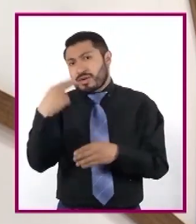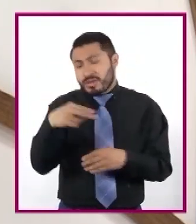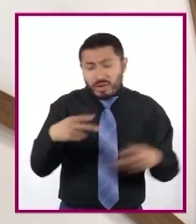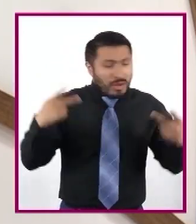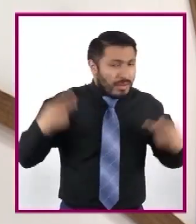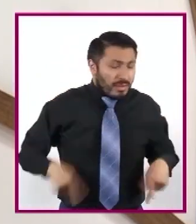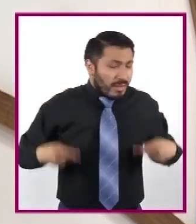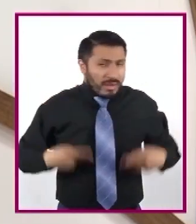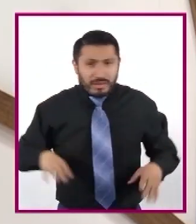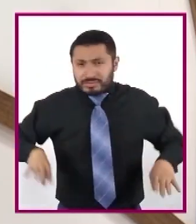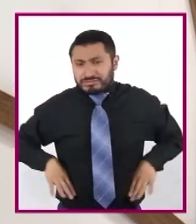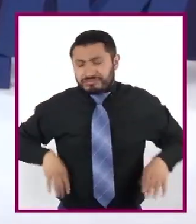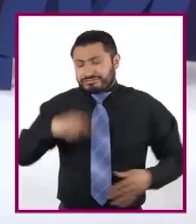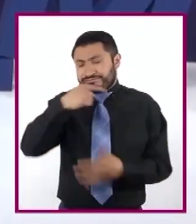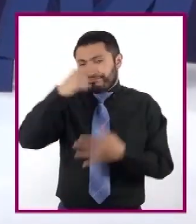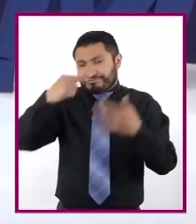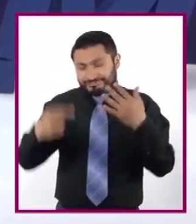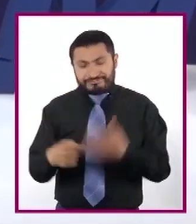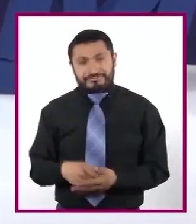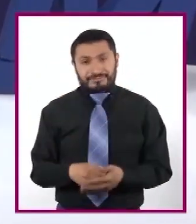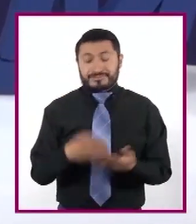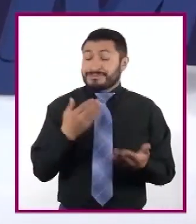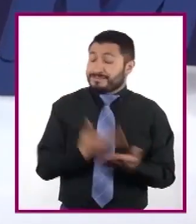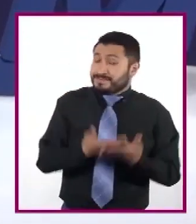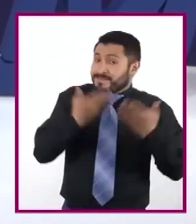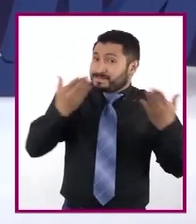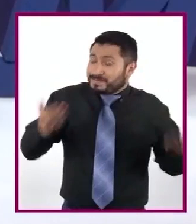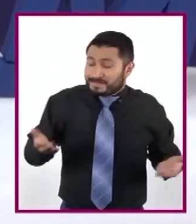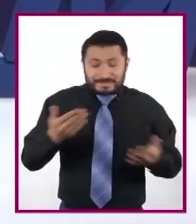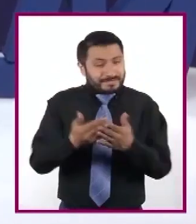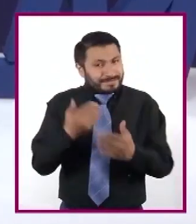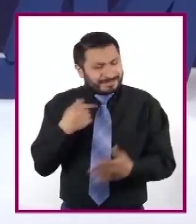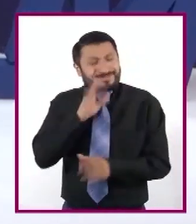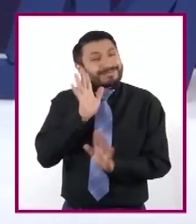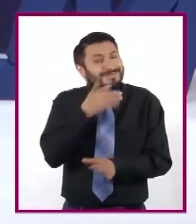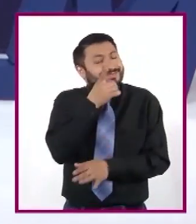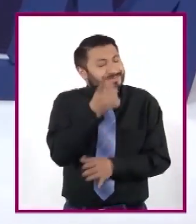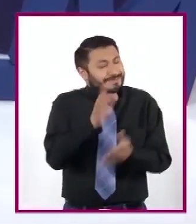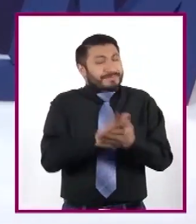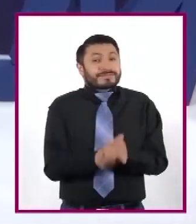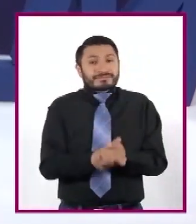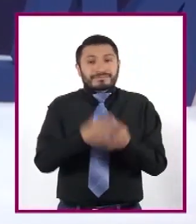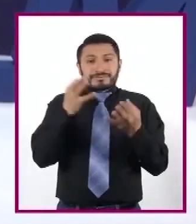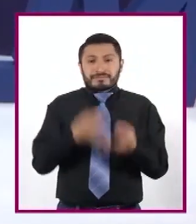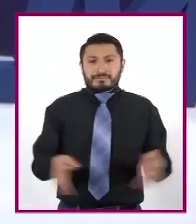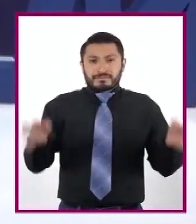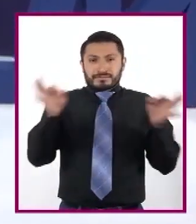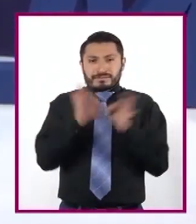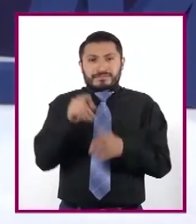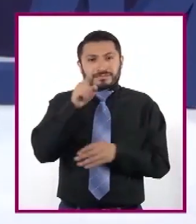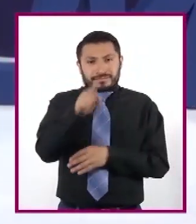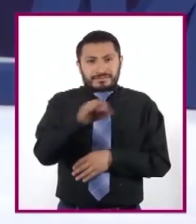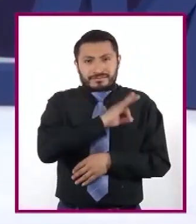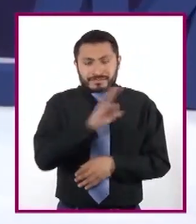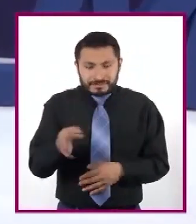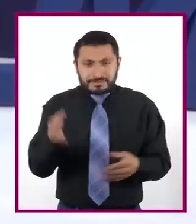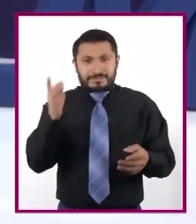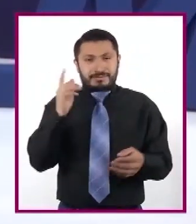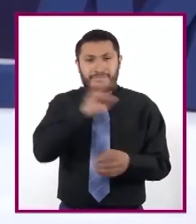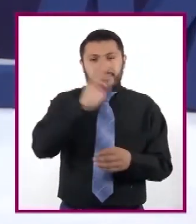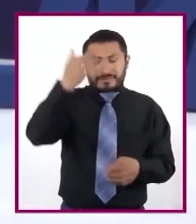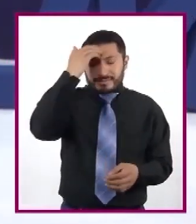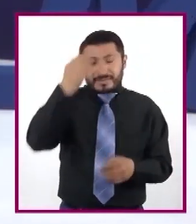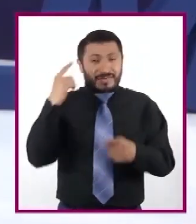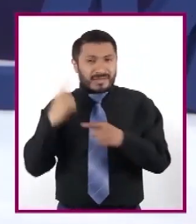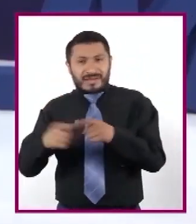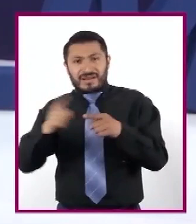o características? Bien, como anteriormente lo mencioné, es muy importante ser capaces de utilizar y reconocer